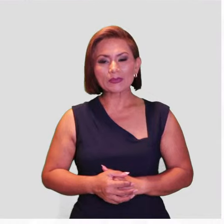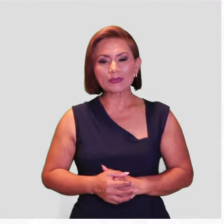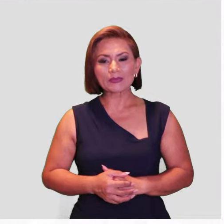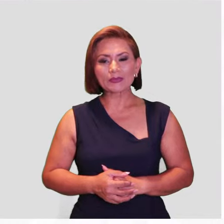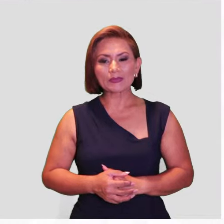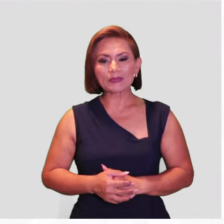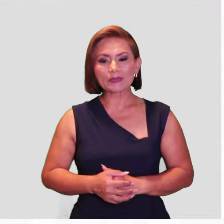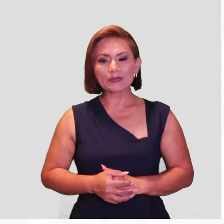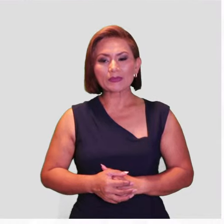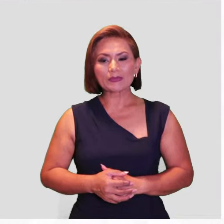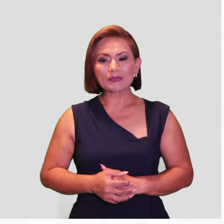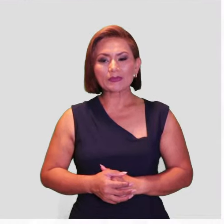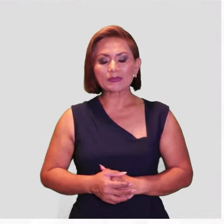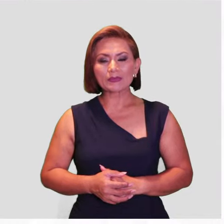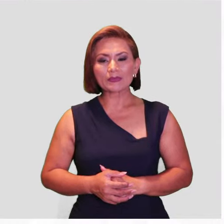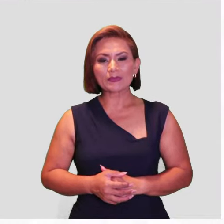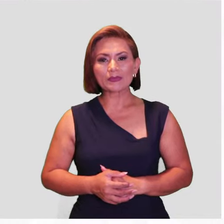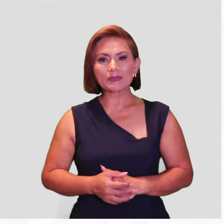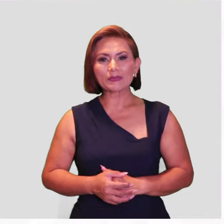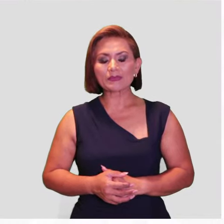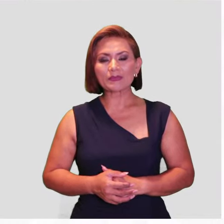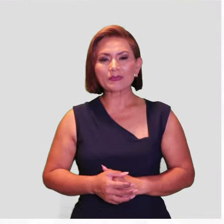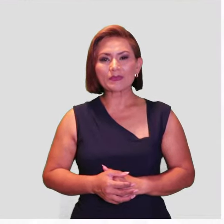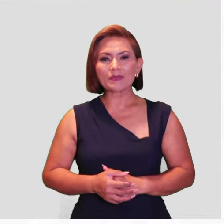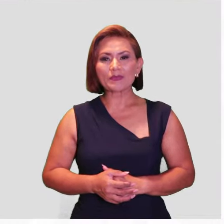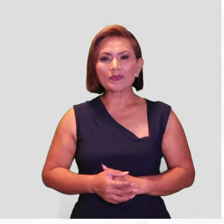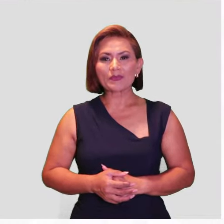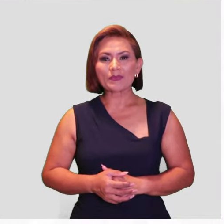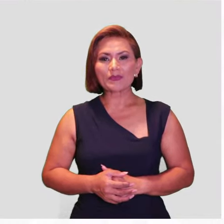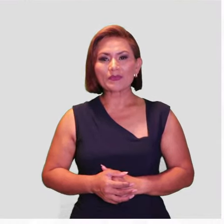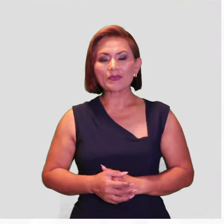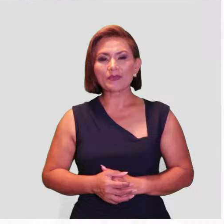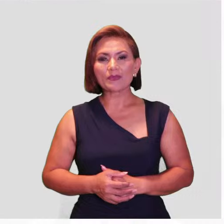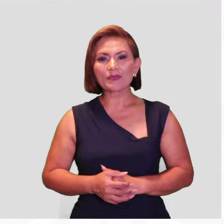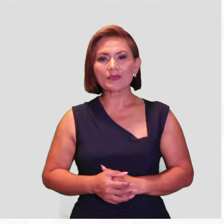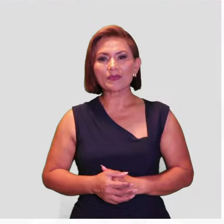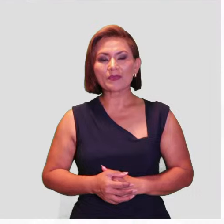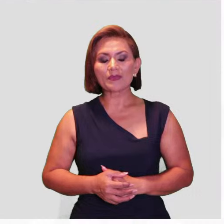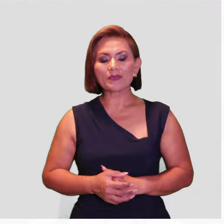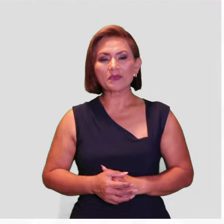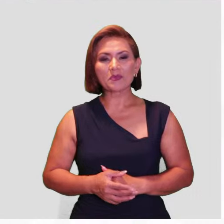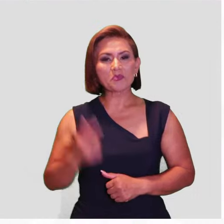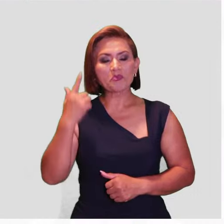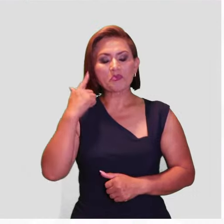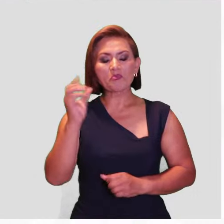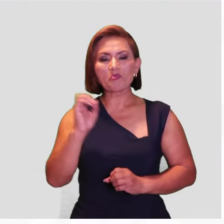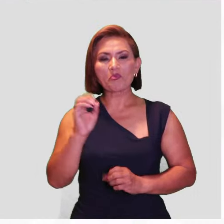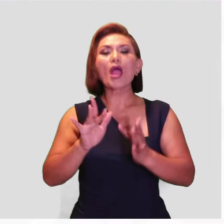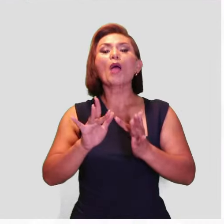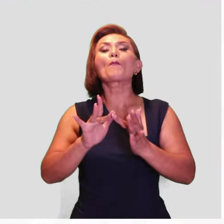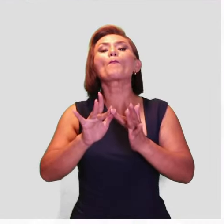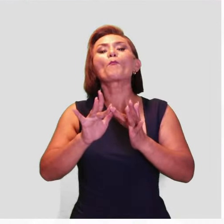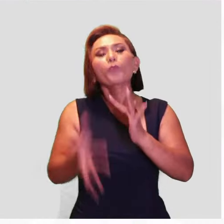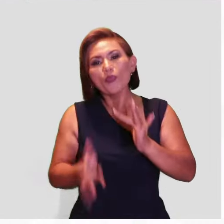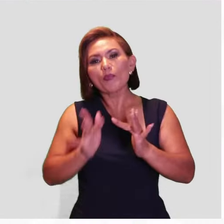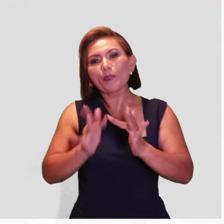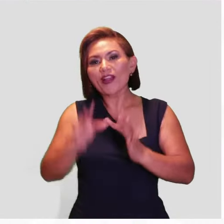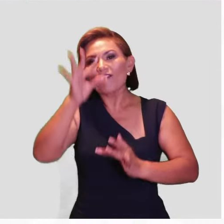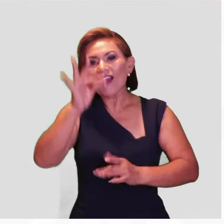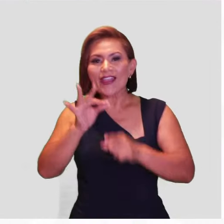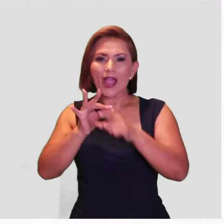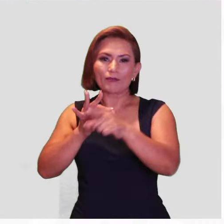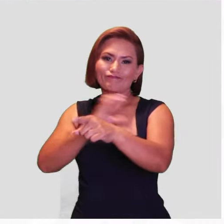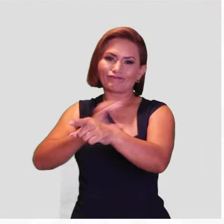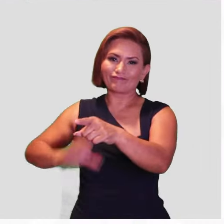comunidades, sus banquetas, sus calles, drenajes, la situación del agua, la gente muy cara ante